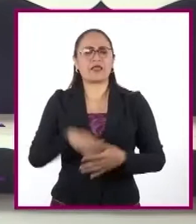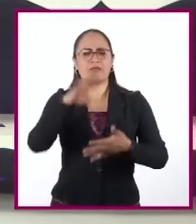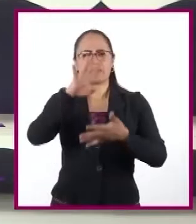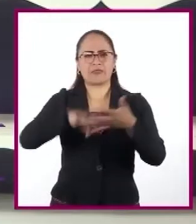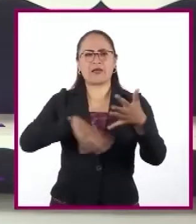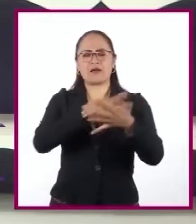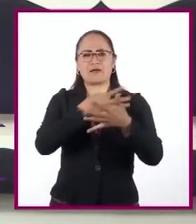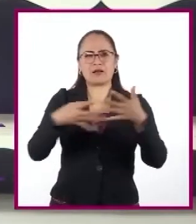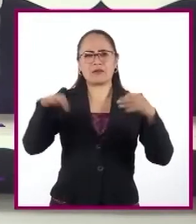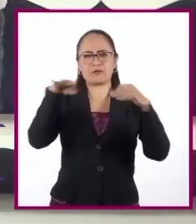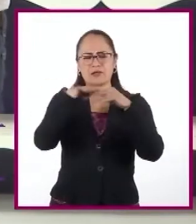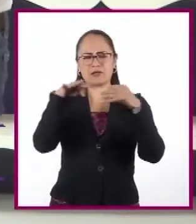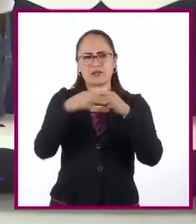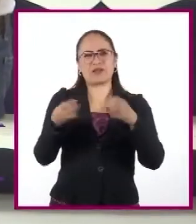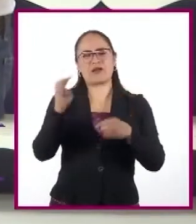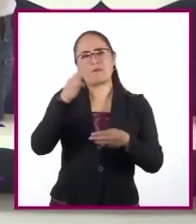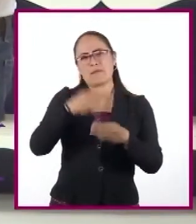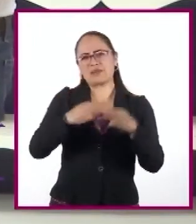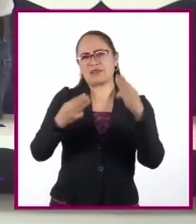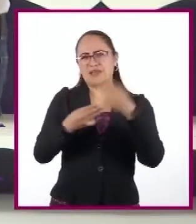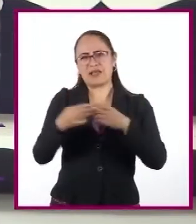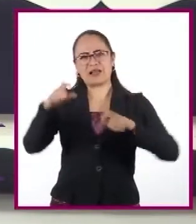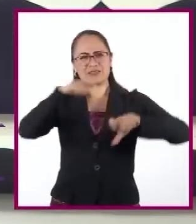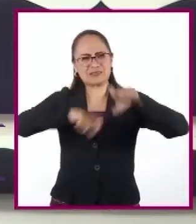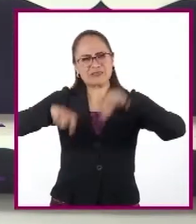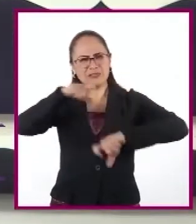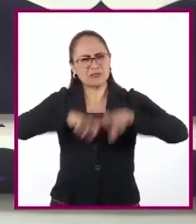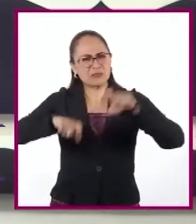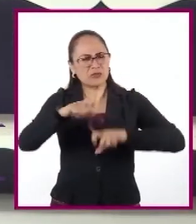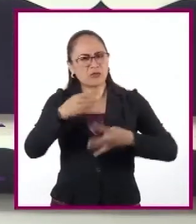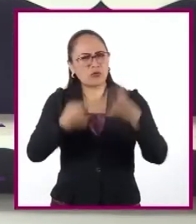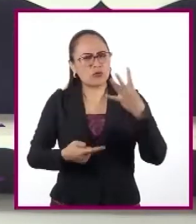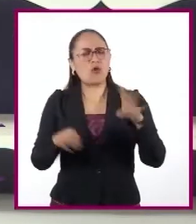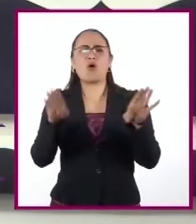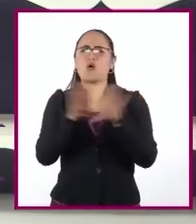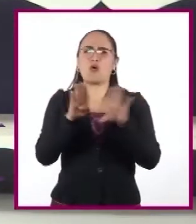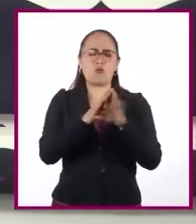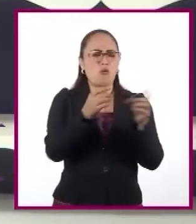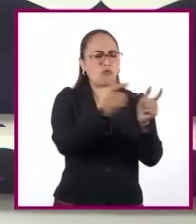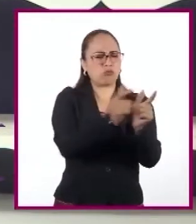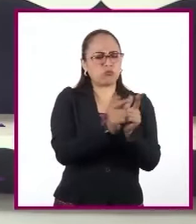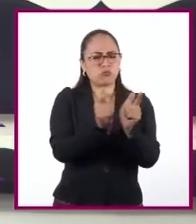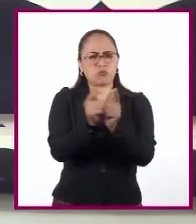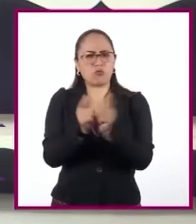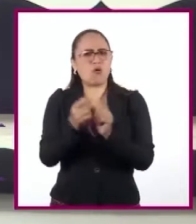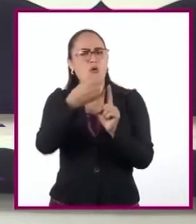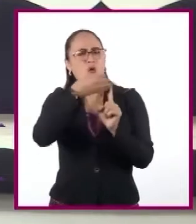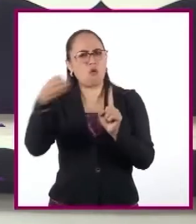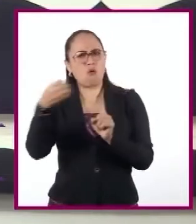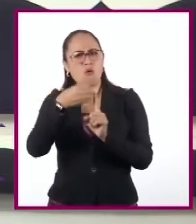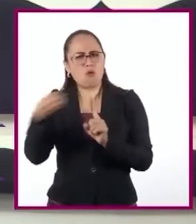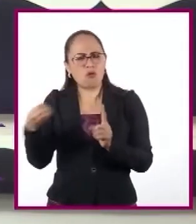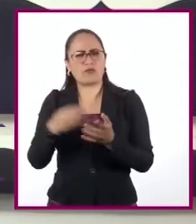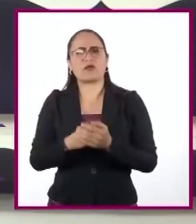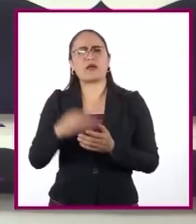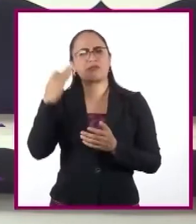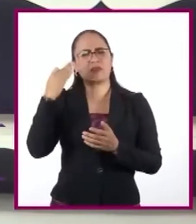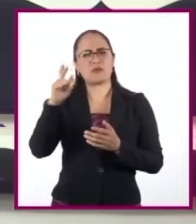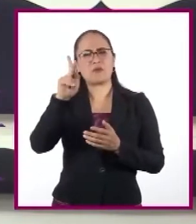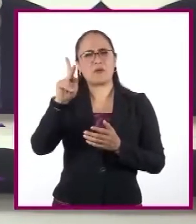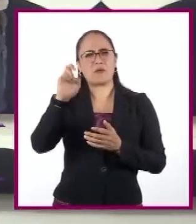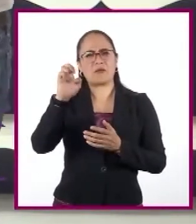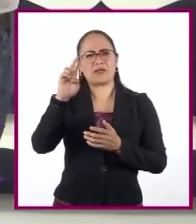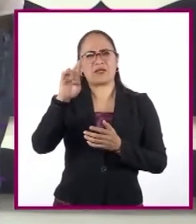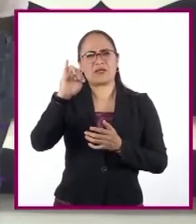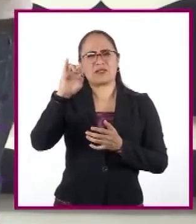elementos químicos? cómo están organizados los elementos químicos? ¿A qué se le llama periodo en la tabla